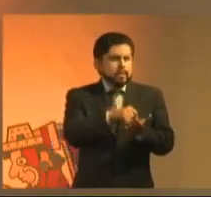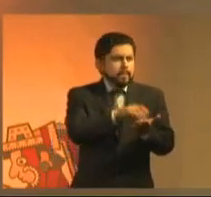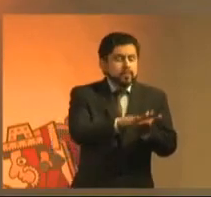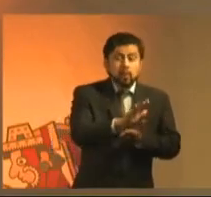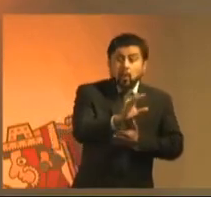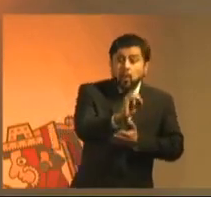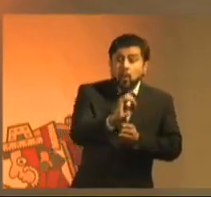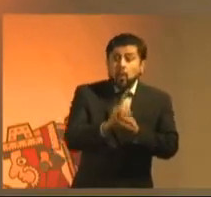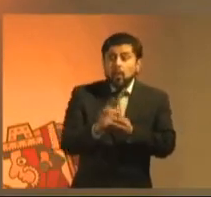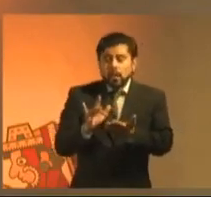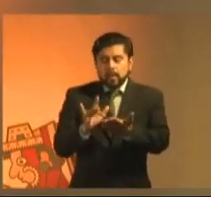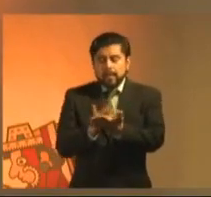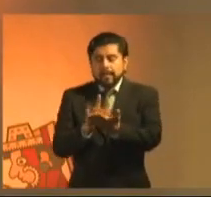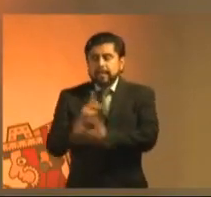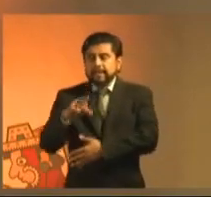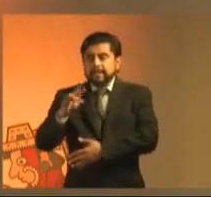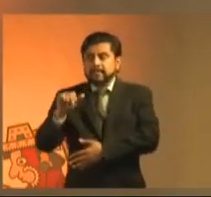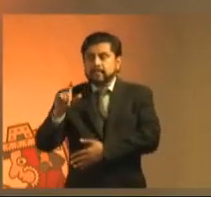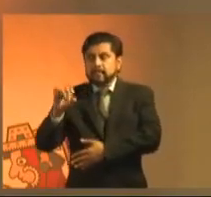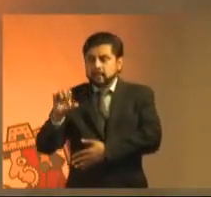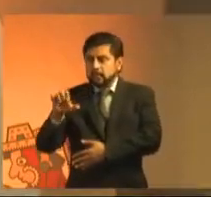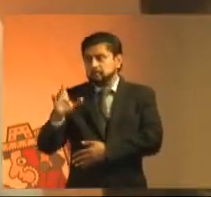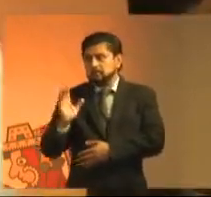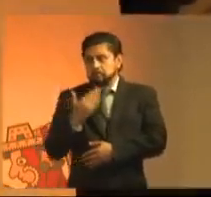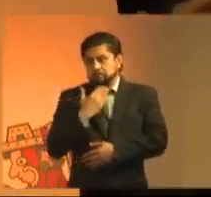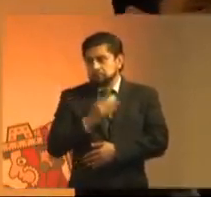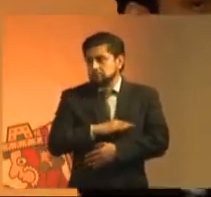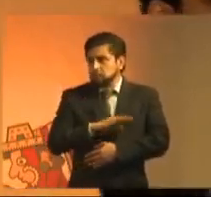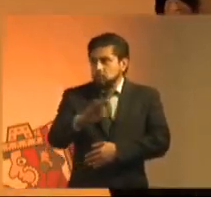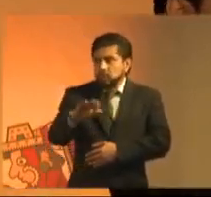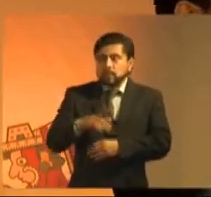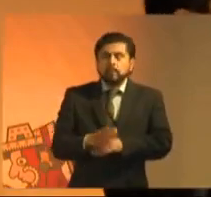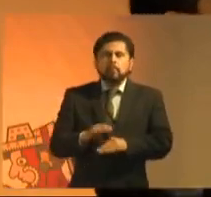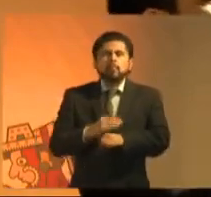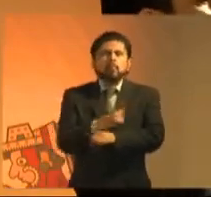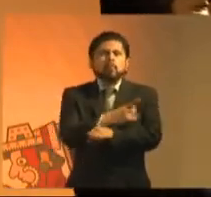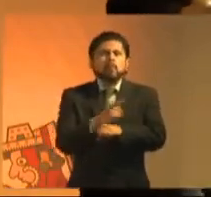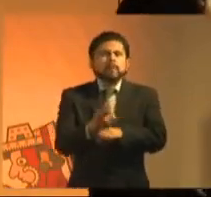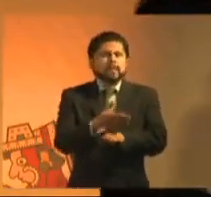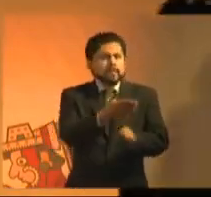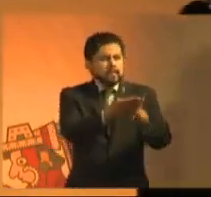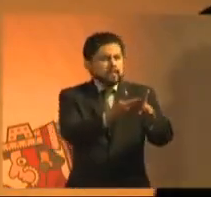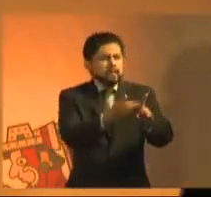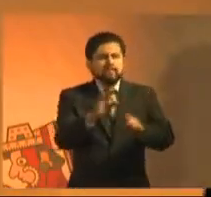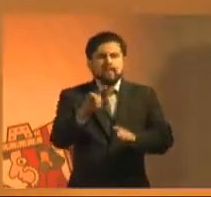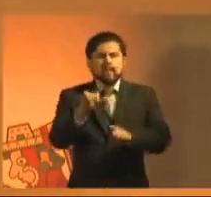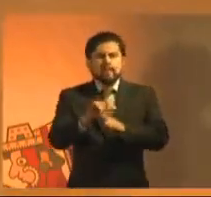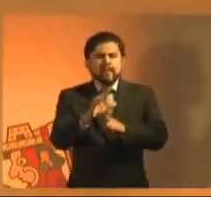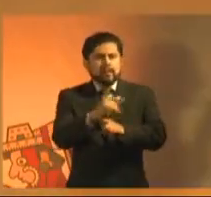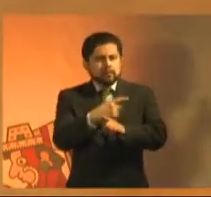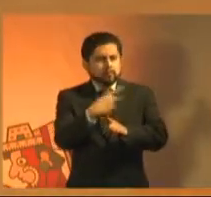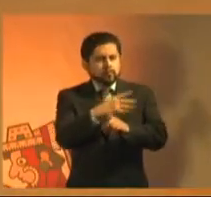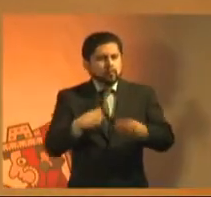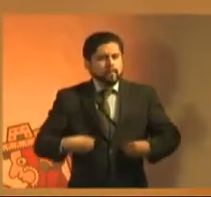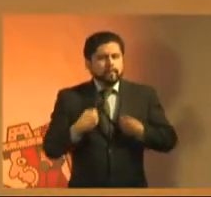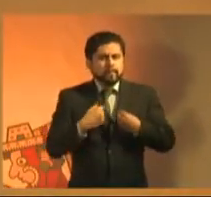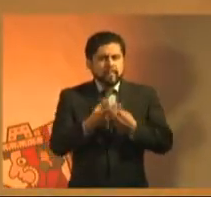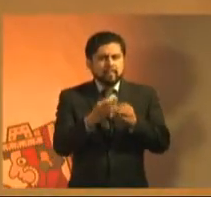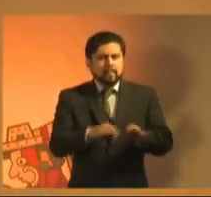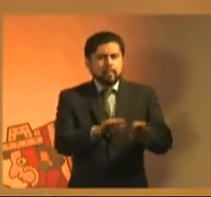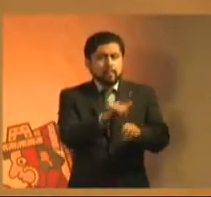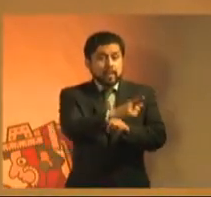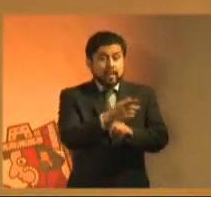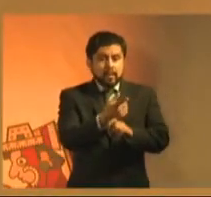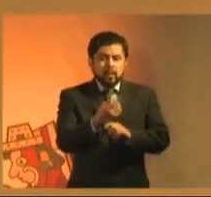ustedes en link una tablet pero porque es apasionante la vida de felipe carrillo puerto desde muy pequeño